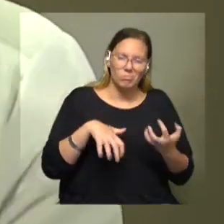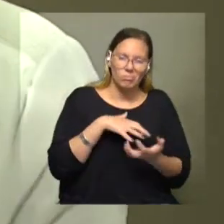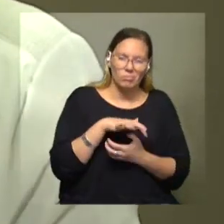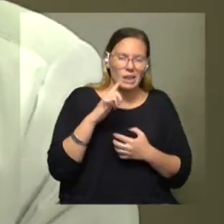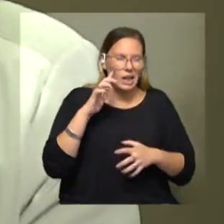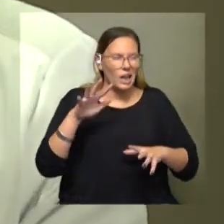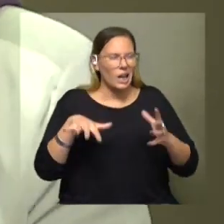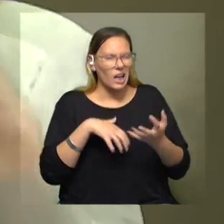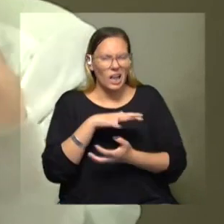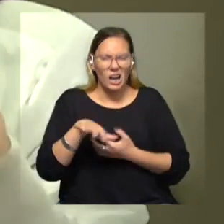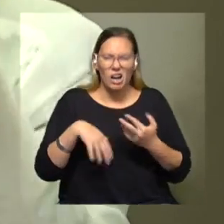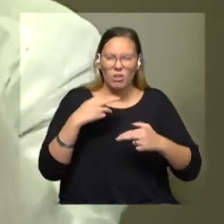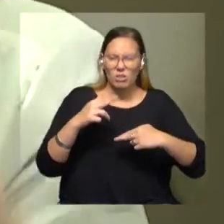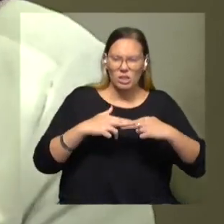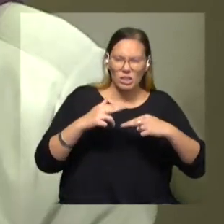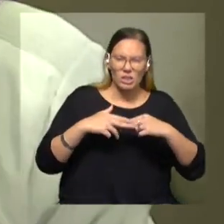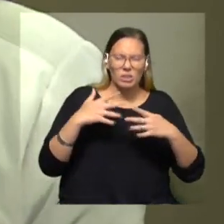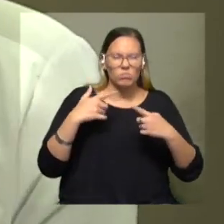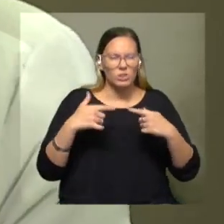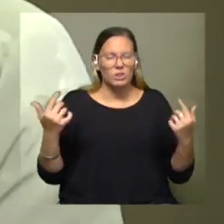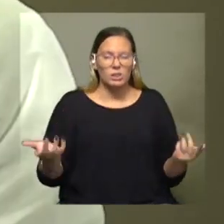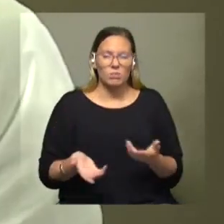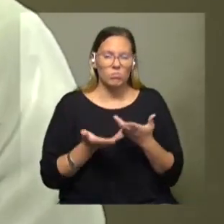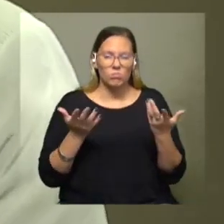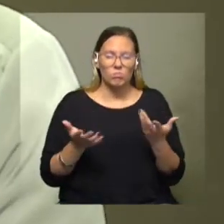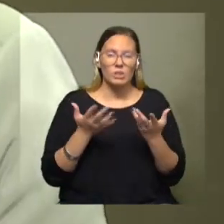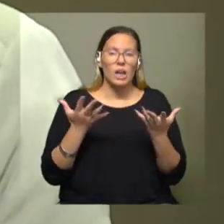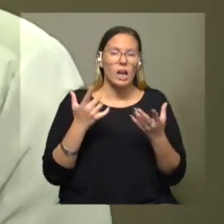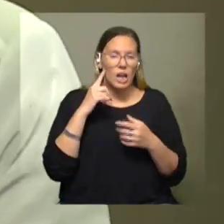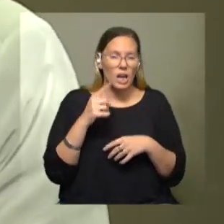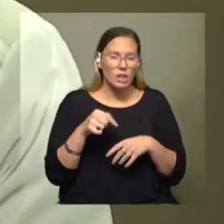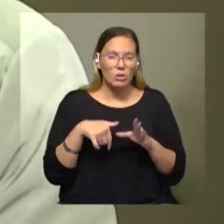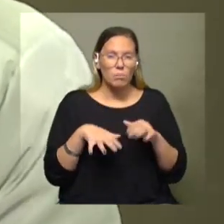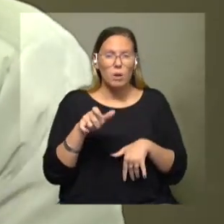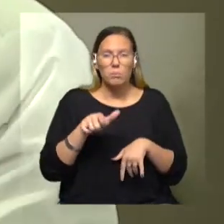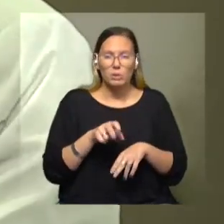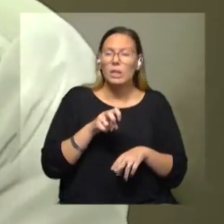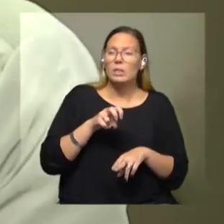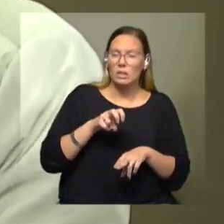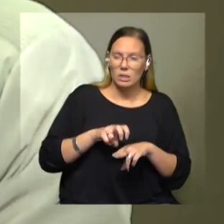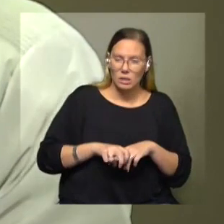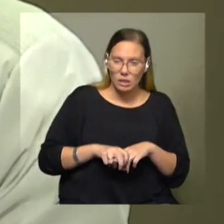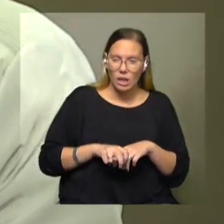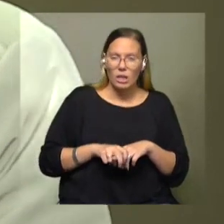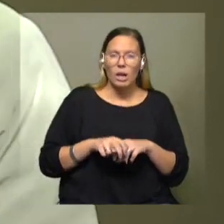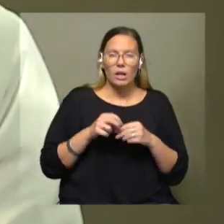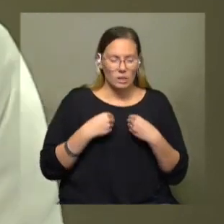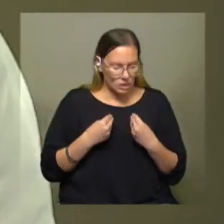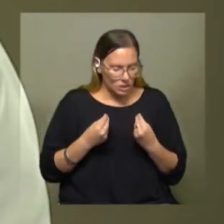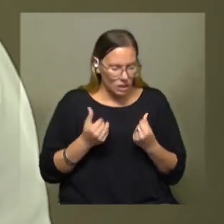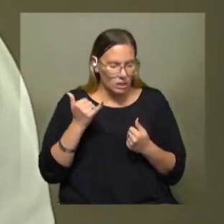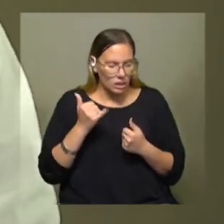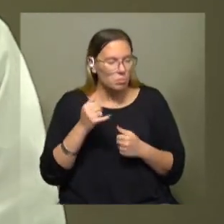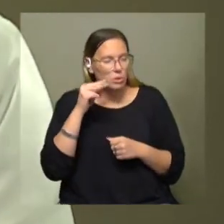caos así digital y tanta cosa que pasa. Y dije, yo creo que esto es más para que la gente esté sentado y exista, pero que la gente